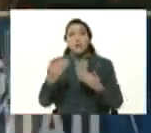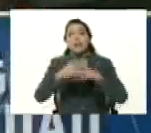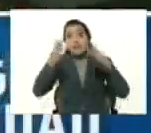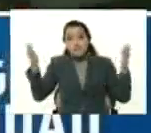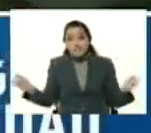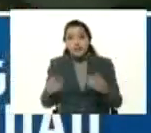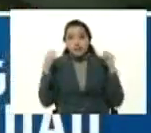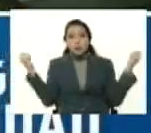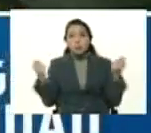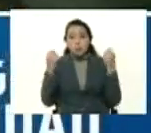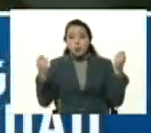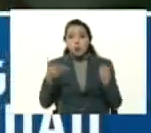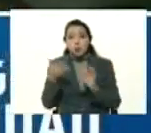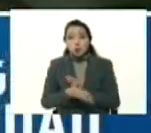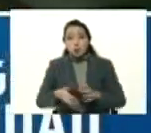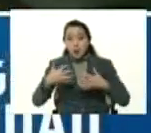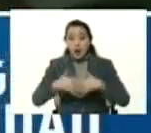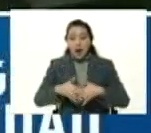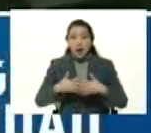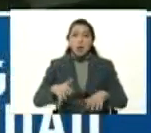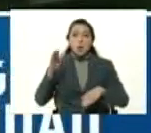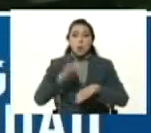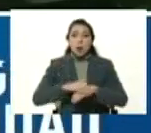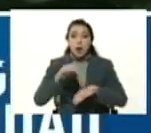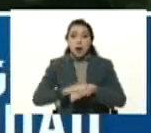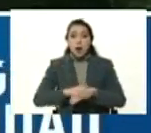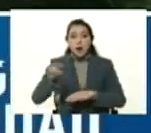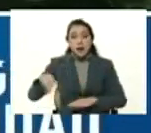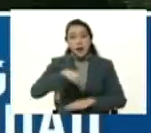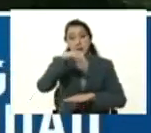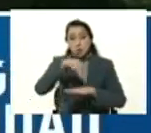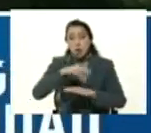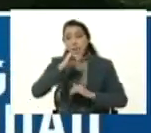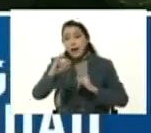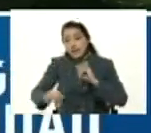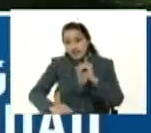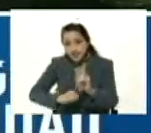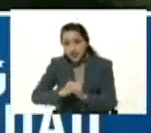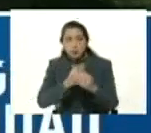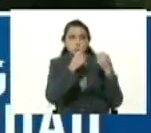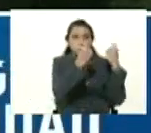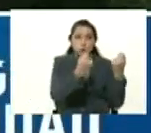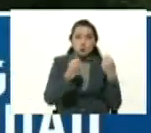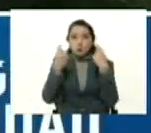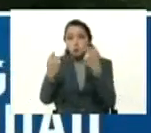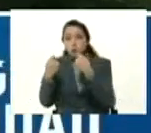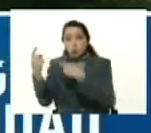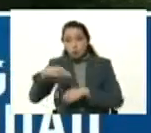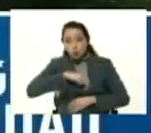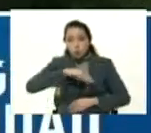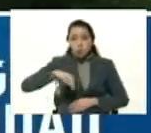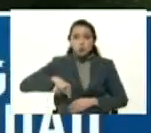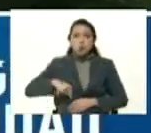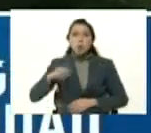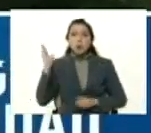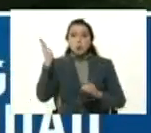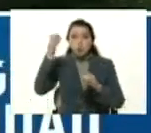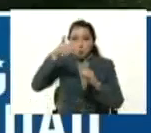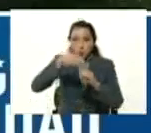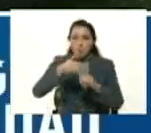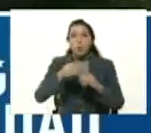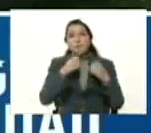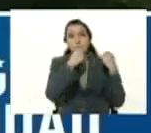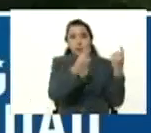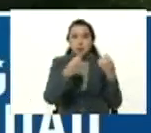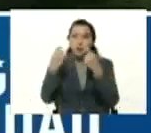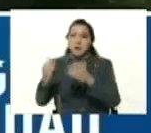a la industria del calzado, tanto nacional como internacionalmente, para poder nosotros ir en miras a exportar. Pensar en